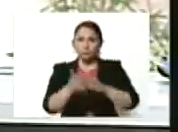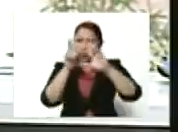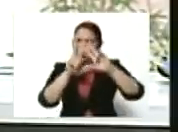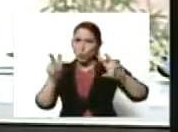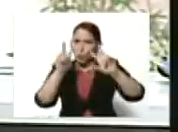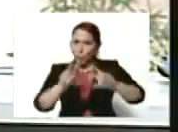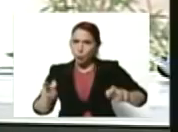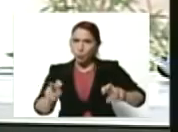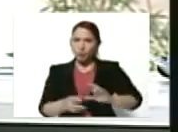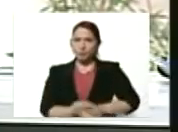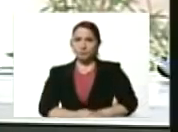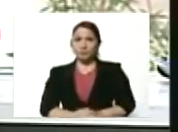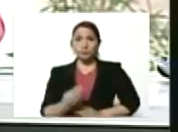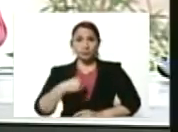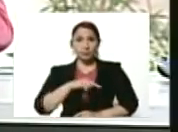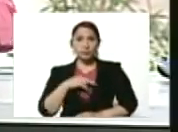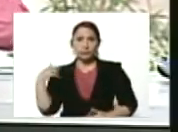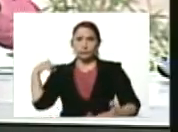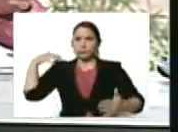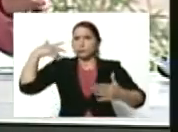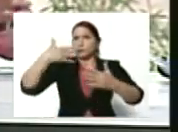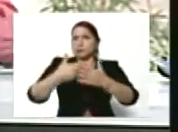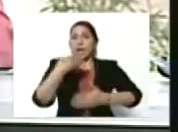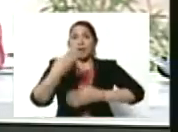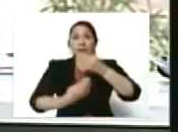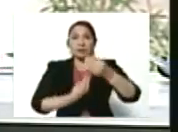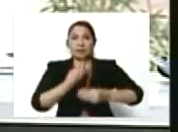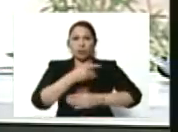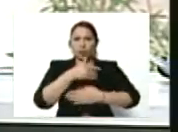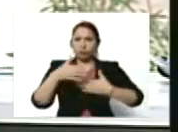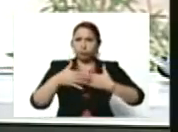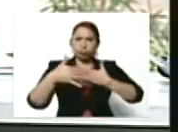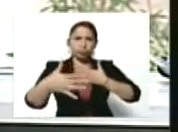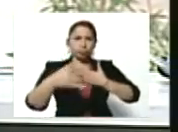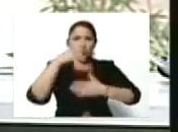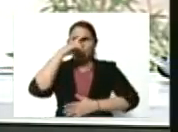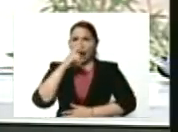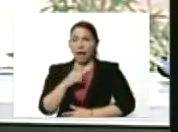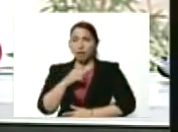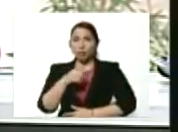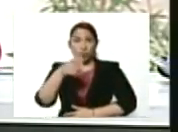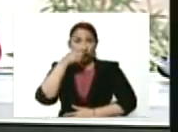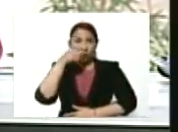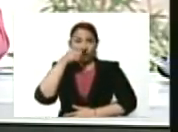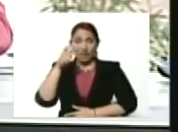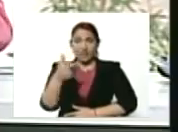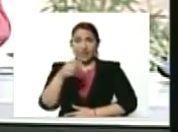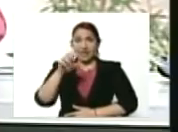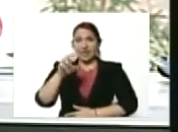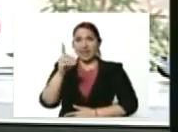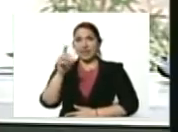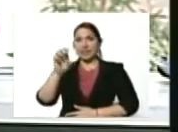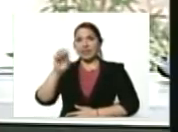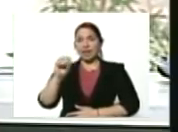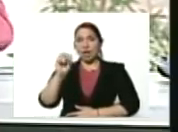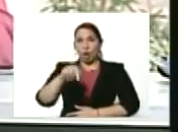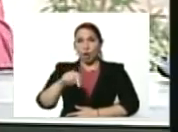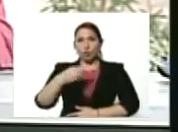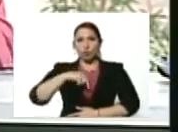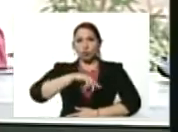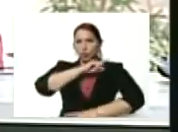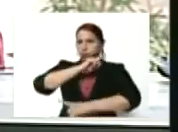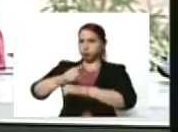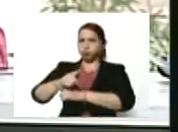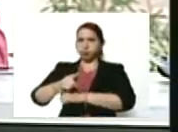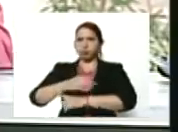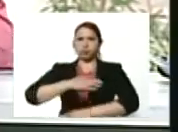registros. Y lo venimos haciendo durante años. La operación Gedeón la denunciamos suficientemente